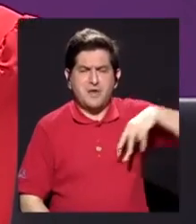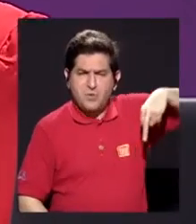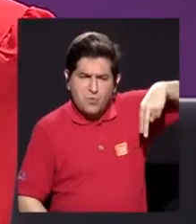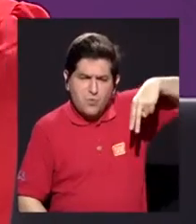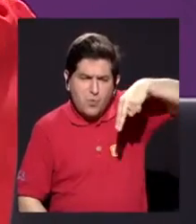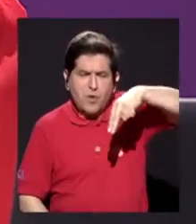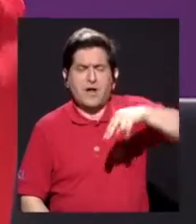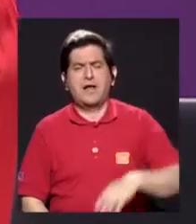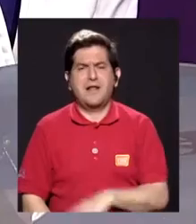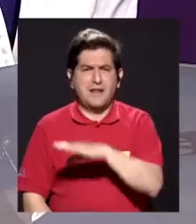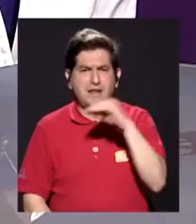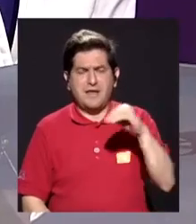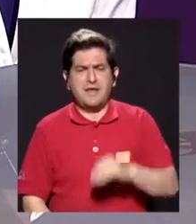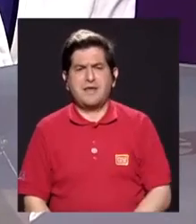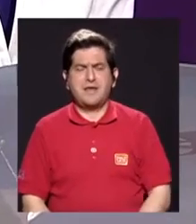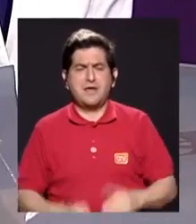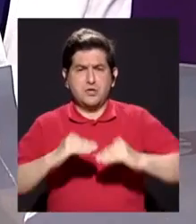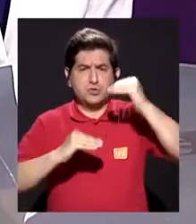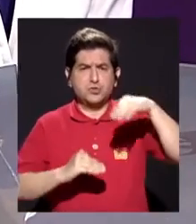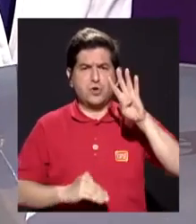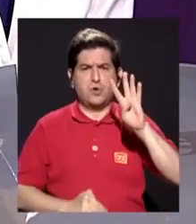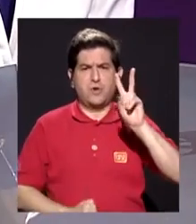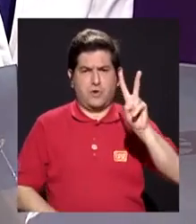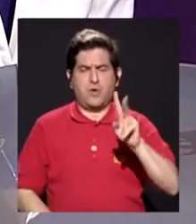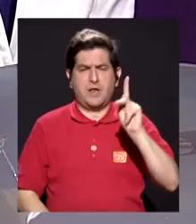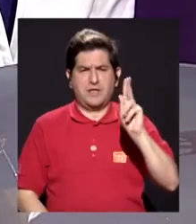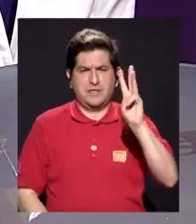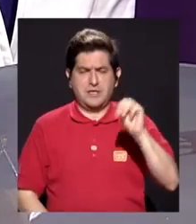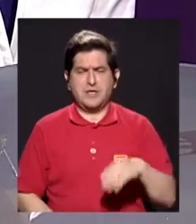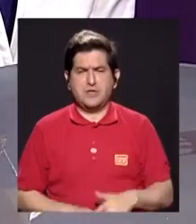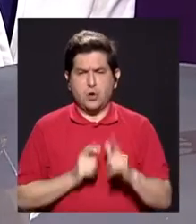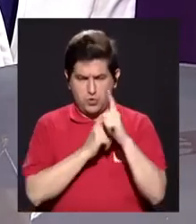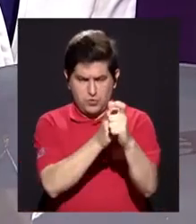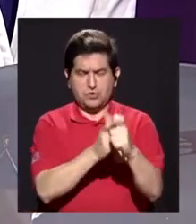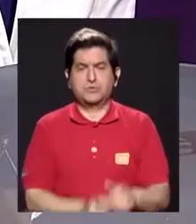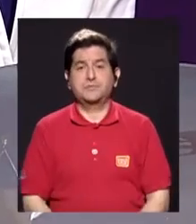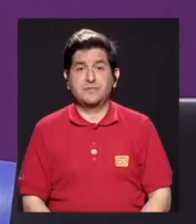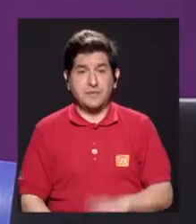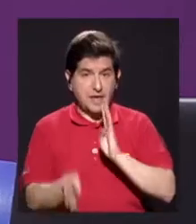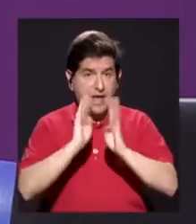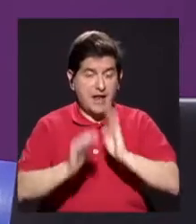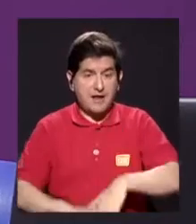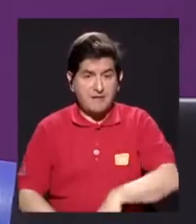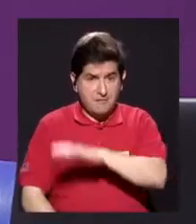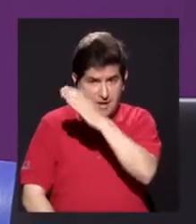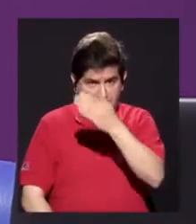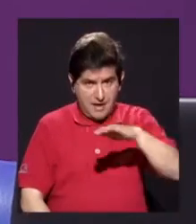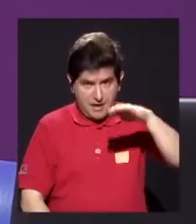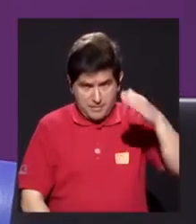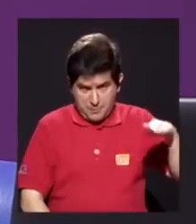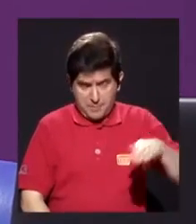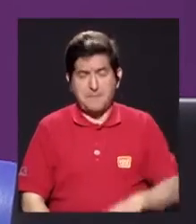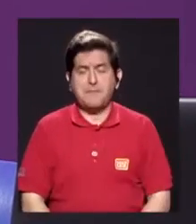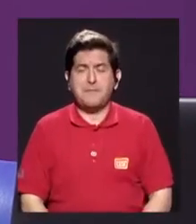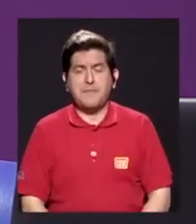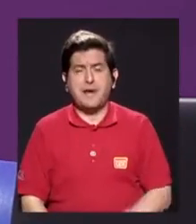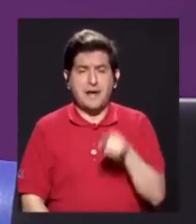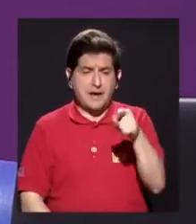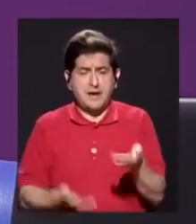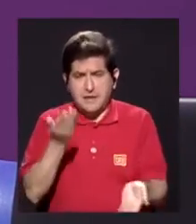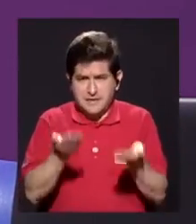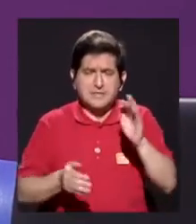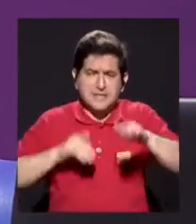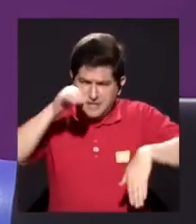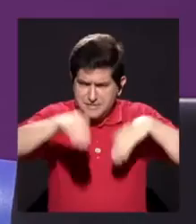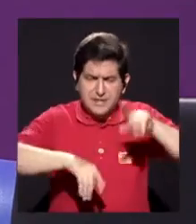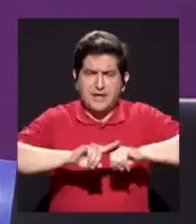Cuando hablamos de aguas abiertas, pues obviamente estamos hablando de natación, pero no necesariamente es solo aguas abiertas, ¿verdad? Pero tal vez, Carolina, cuéntenos